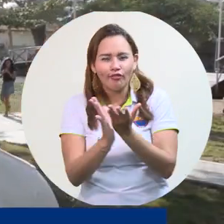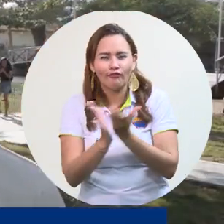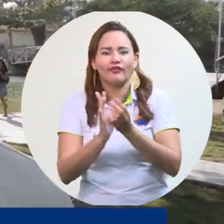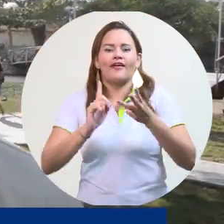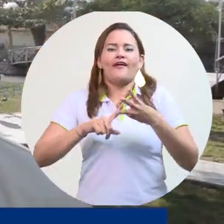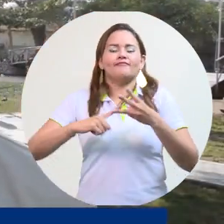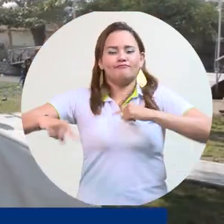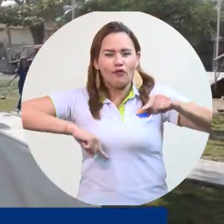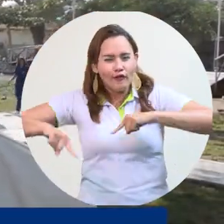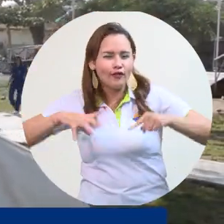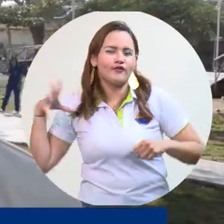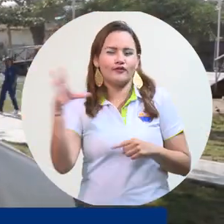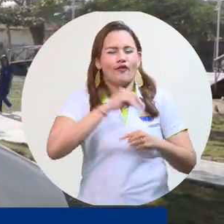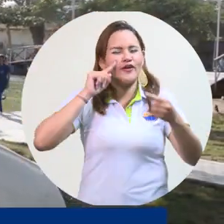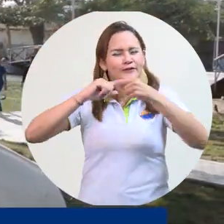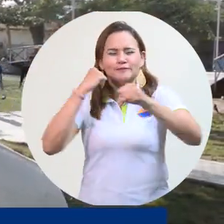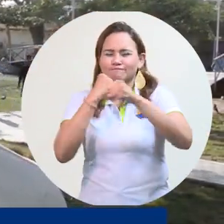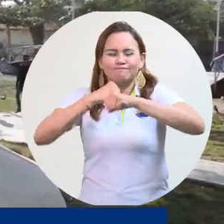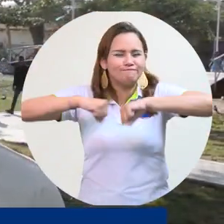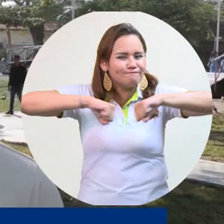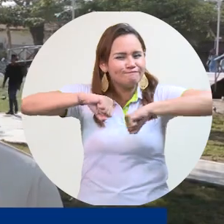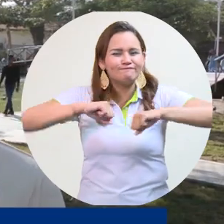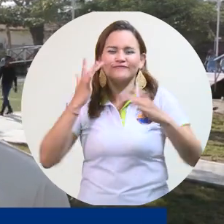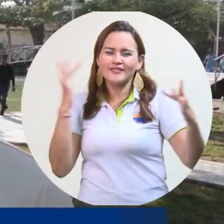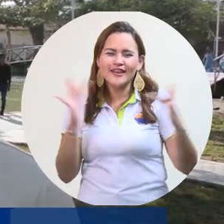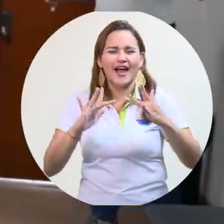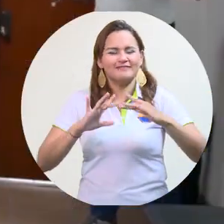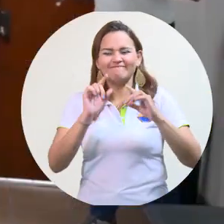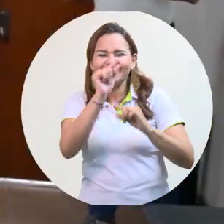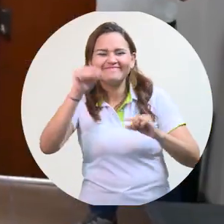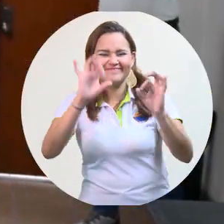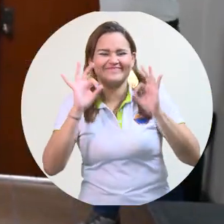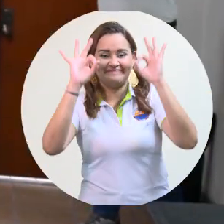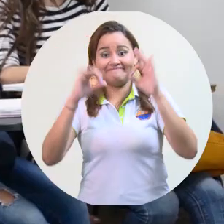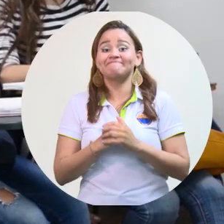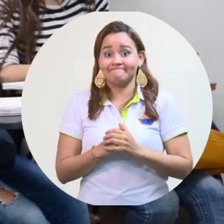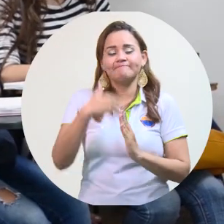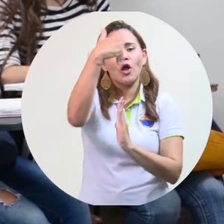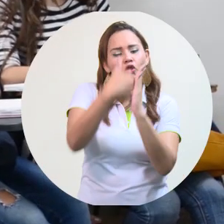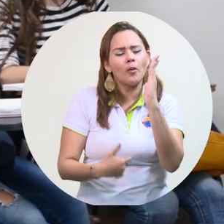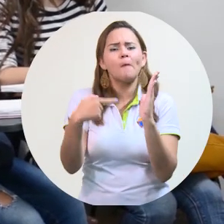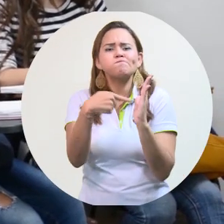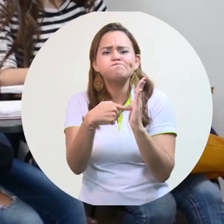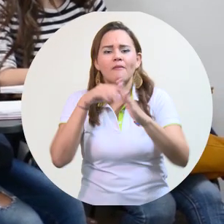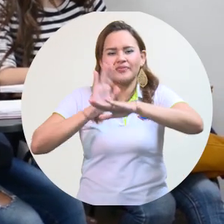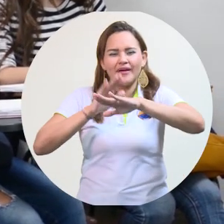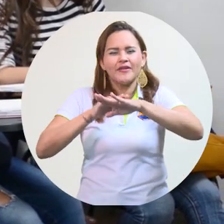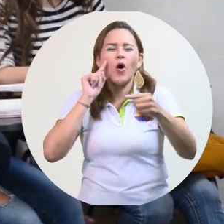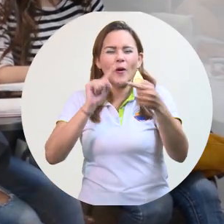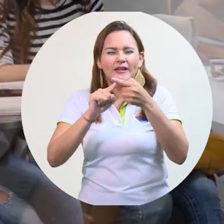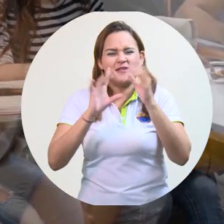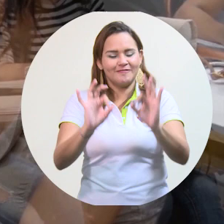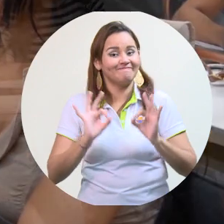directivos, para seguir trabajando todos bajo una misma misión y visión para lograr los objetivos. En el documento que certifica la renovación destacan aspectos como